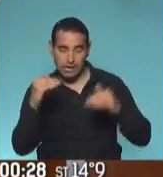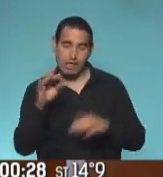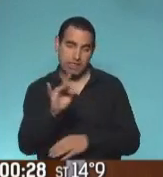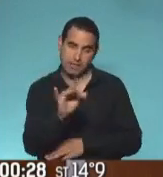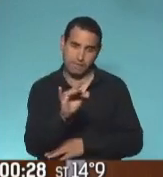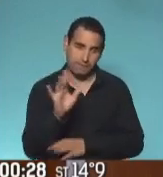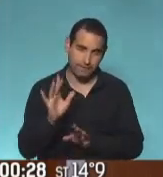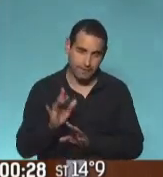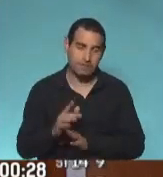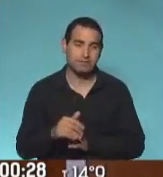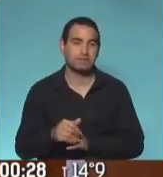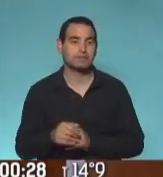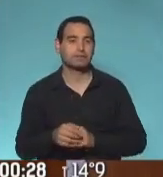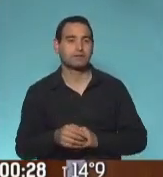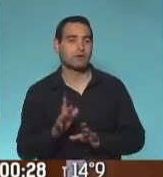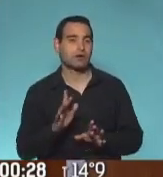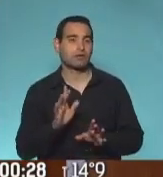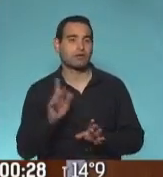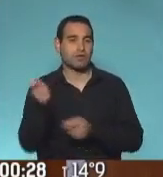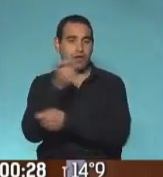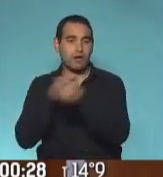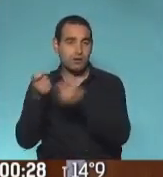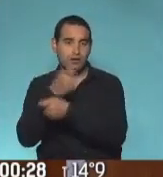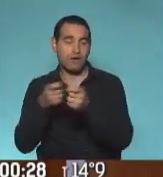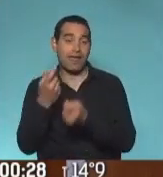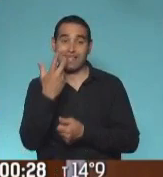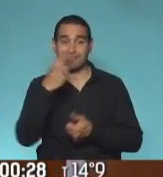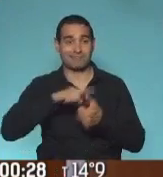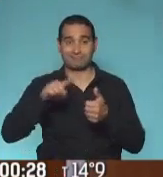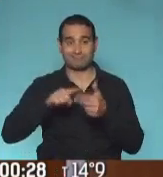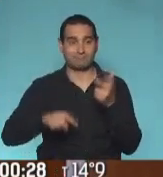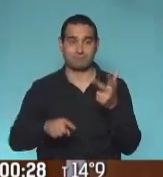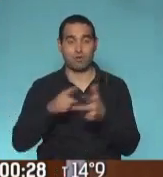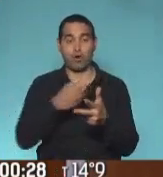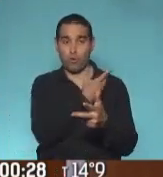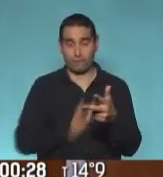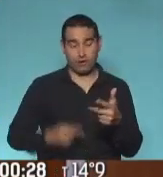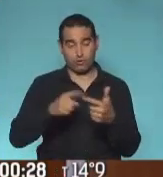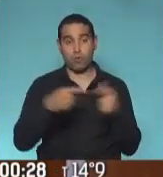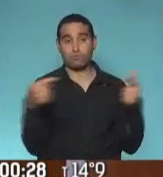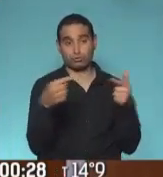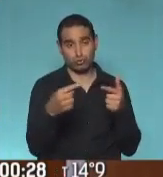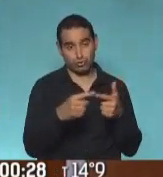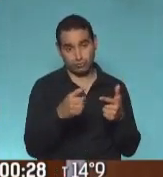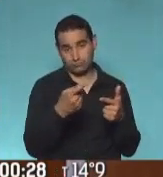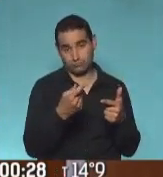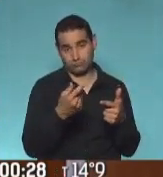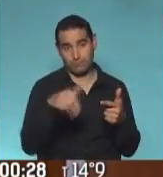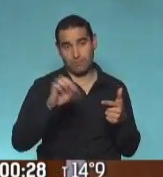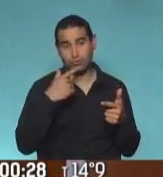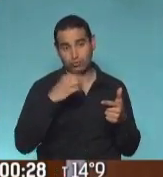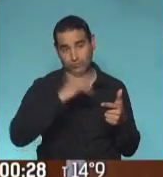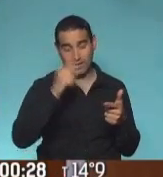delicado donde los actores tienen incentivos, hay tres grandes actores acá, el gobierno, la oposición que ha ganado las PASO y el